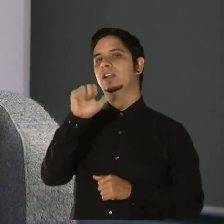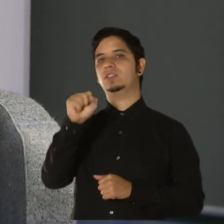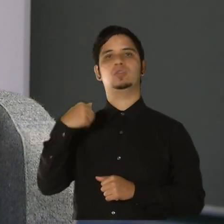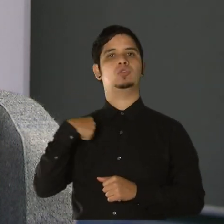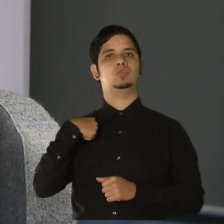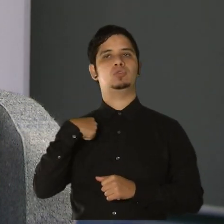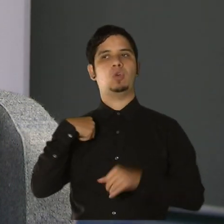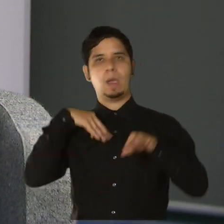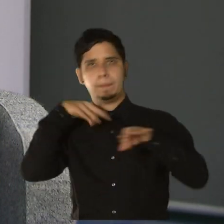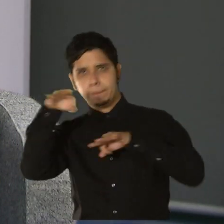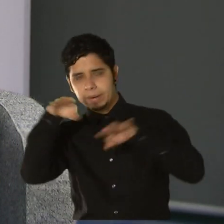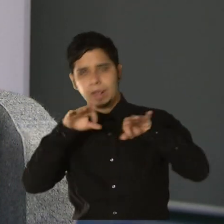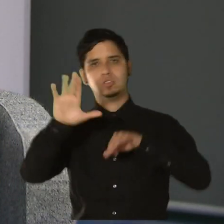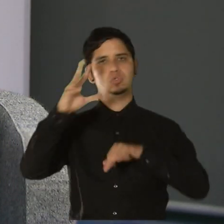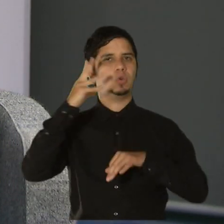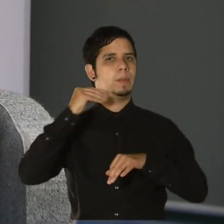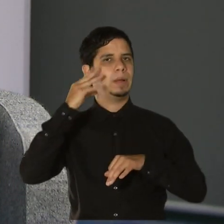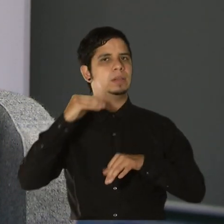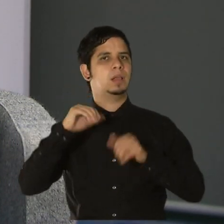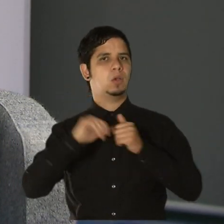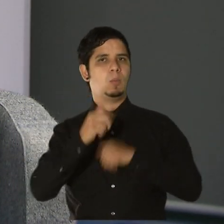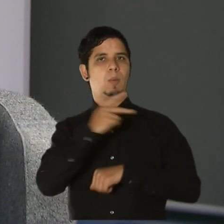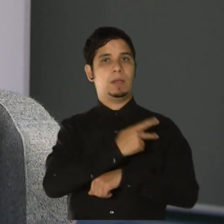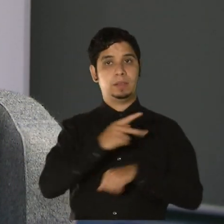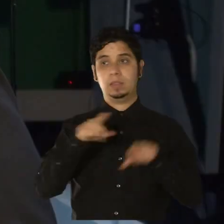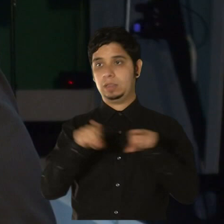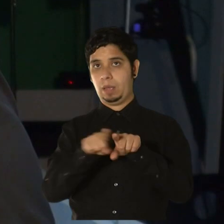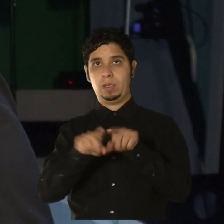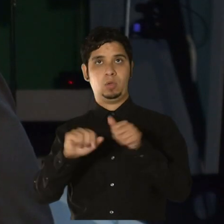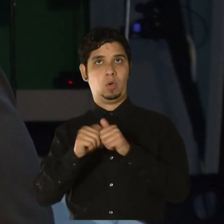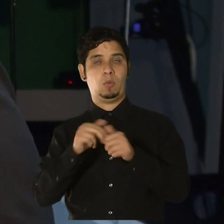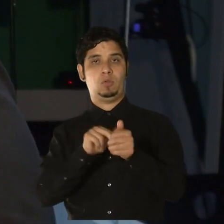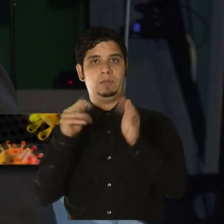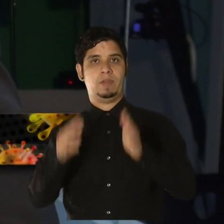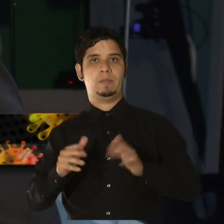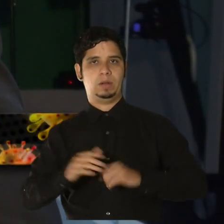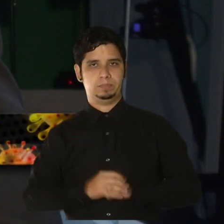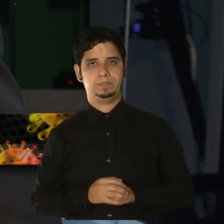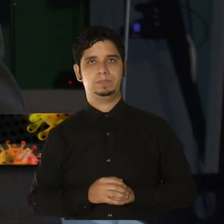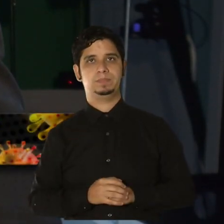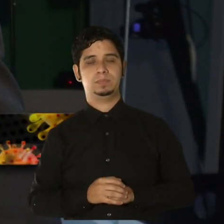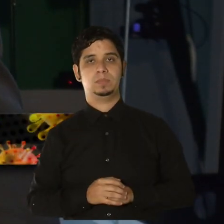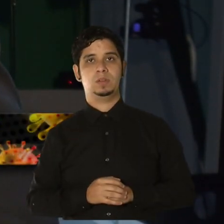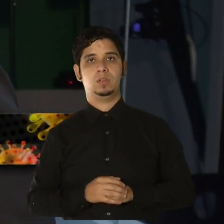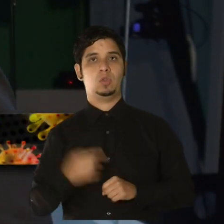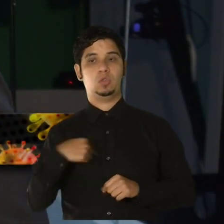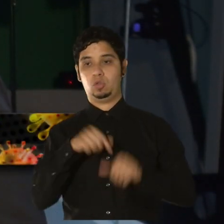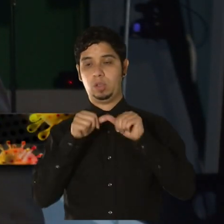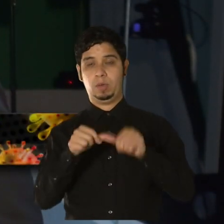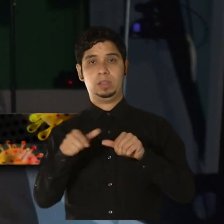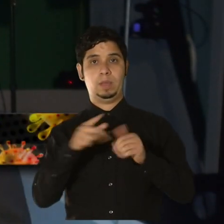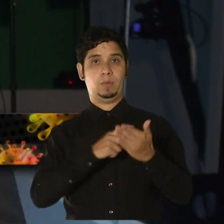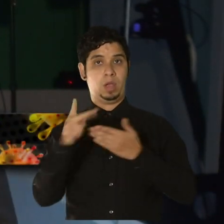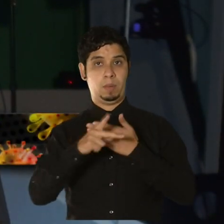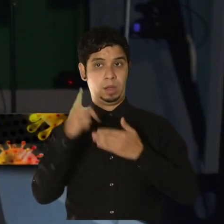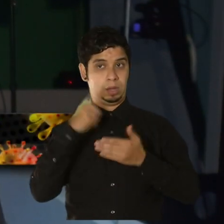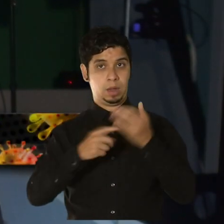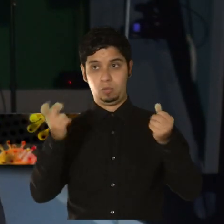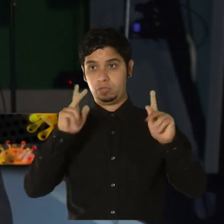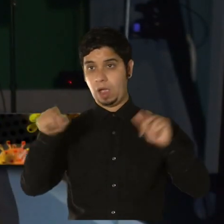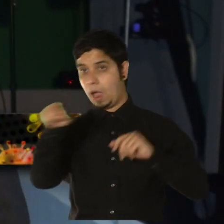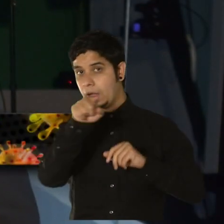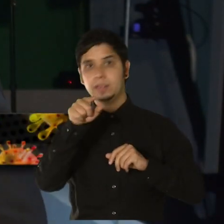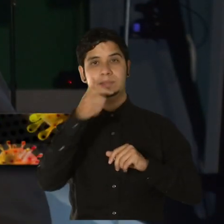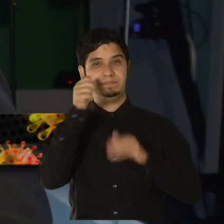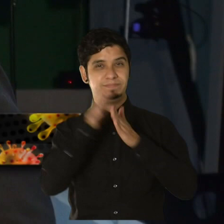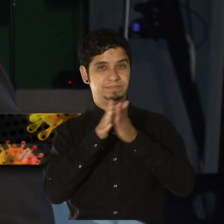como paciente y como salubrista. Y bien amigos, continuando con más de este programa que sabemos que es de gran interés para la comunidad en